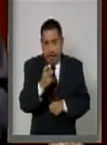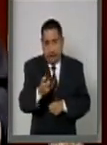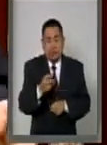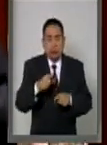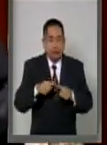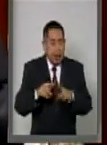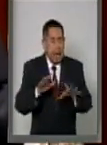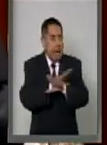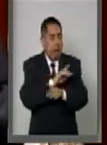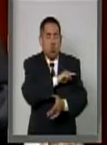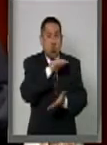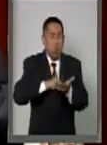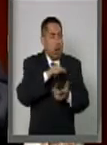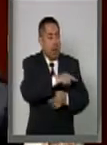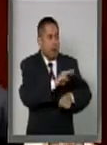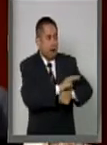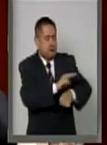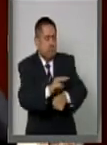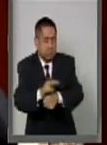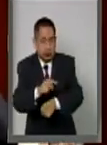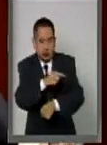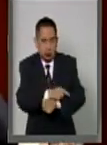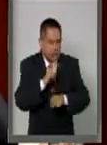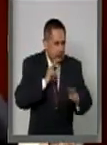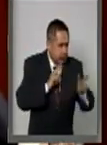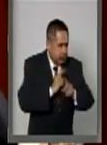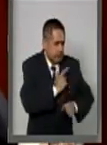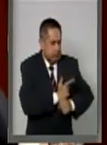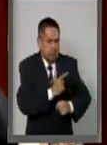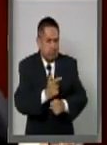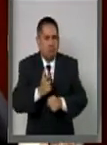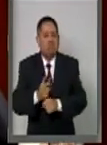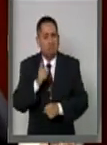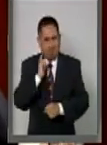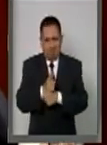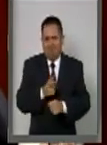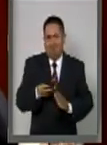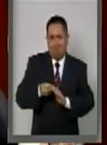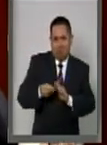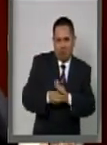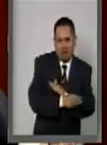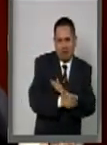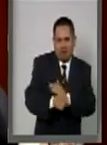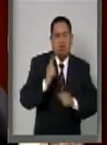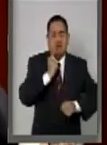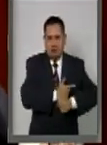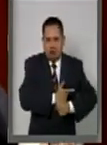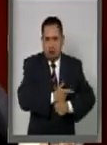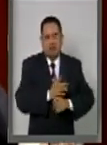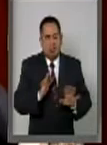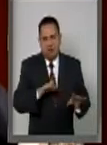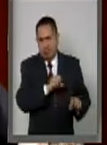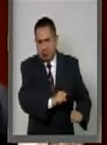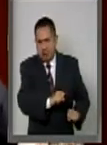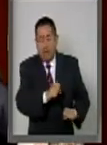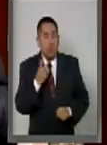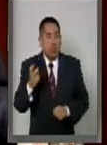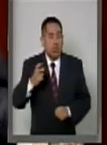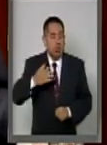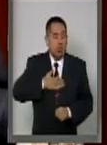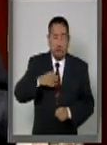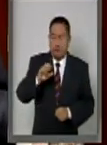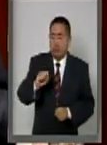instancias de fiscalización, las que nos han permitido detectar los desvíos cuando se dan y la que ha permitido que la Secretaría de